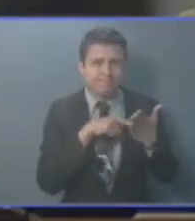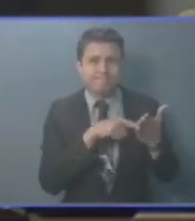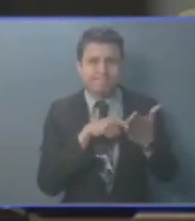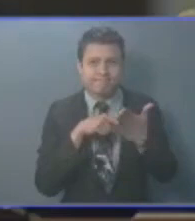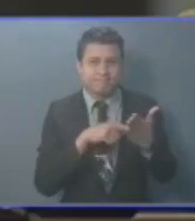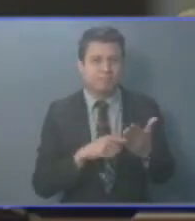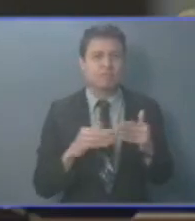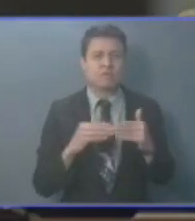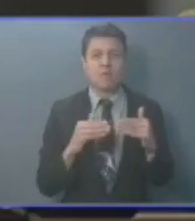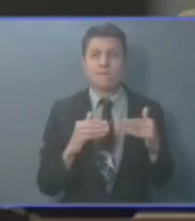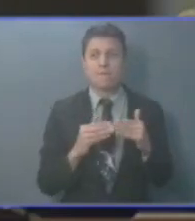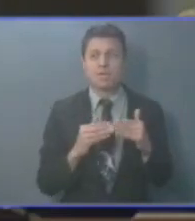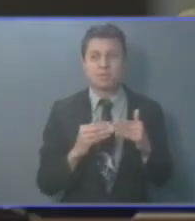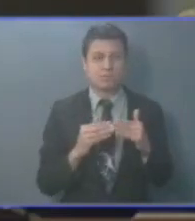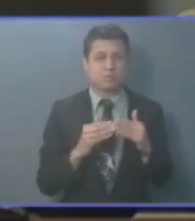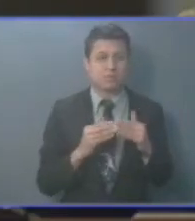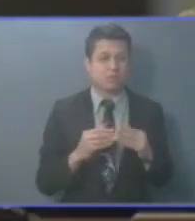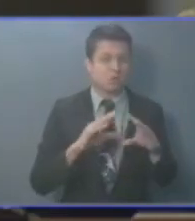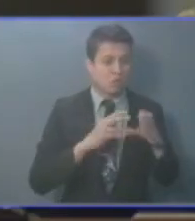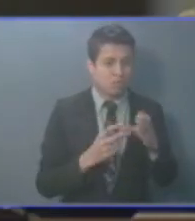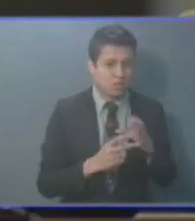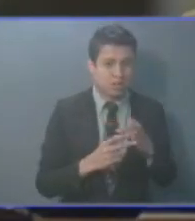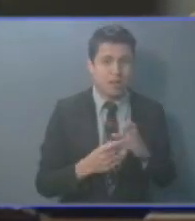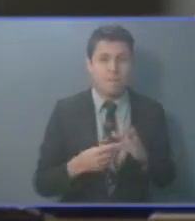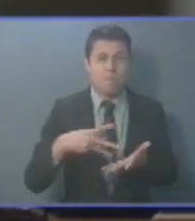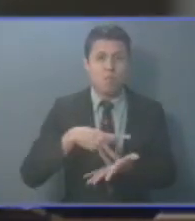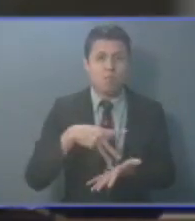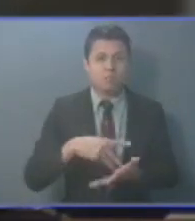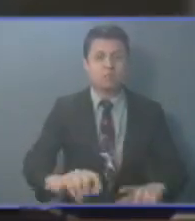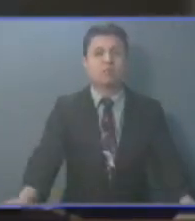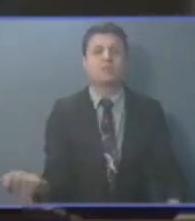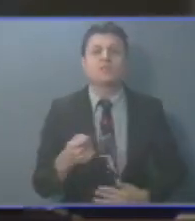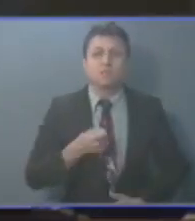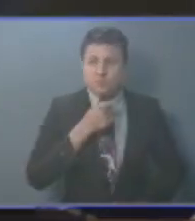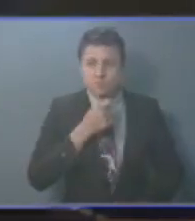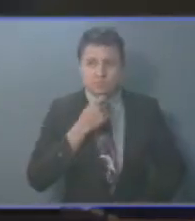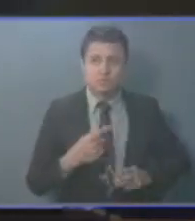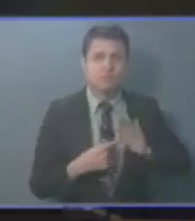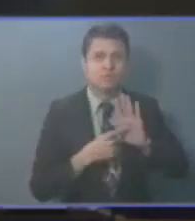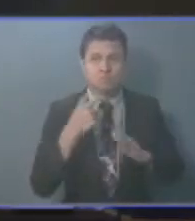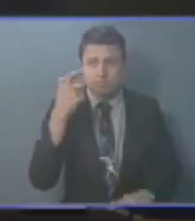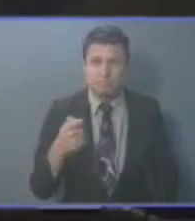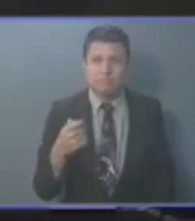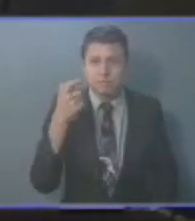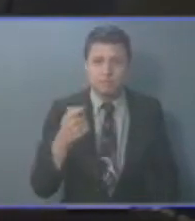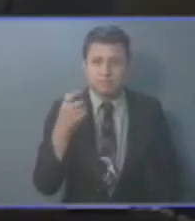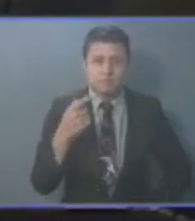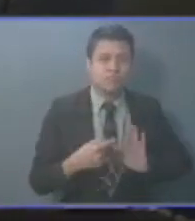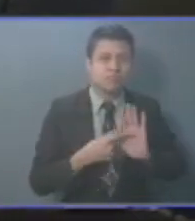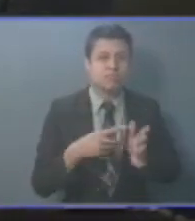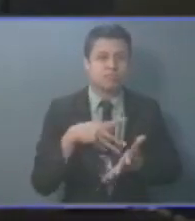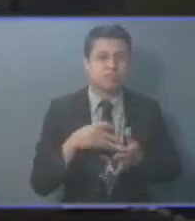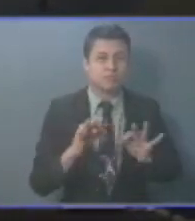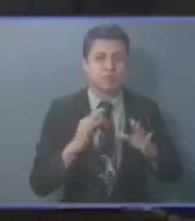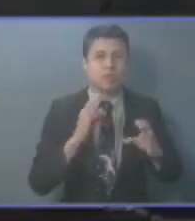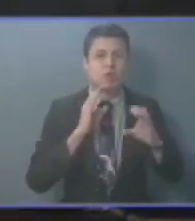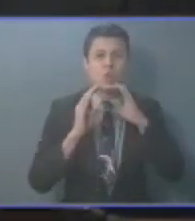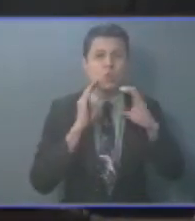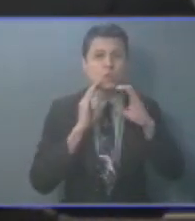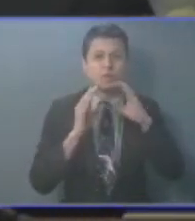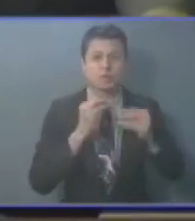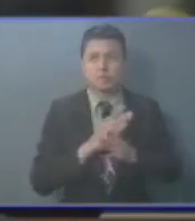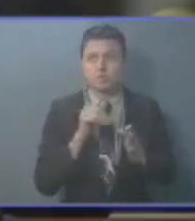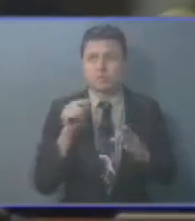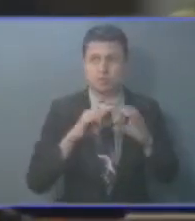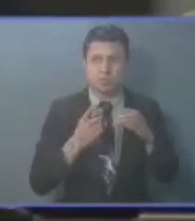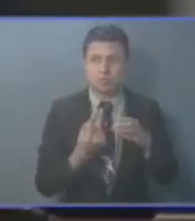Darle informes también a la población. Pero hay que aclarar esto para que no se vaya a confundir. Este comité